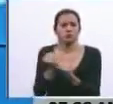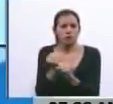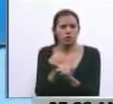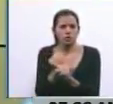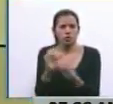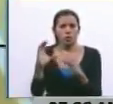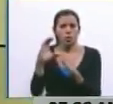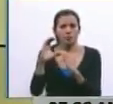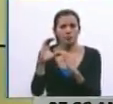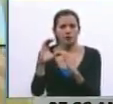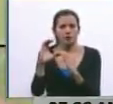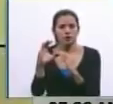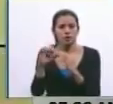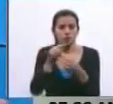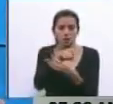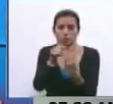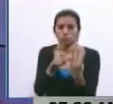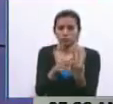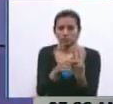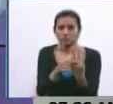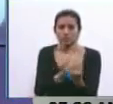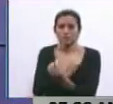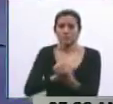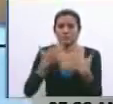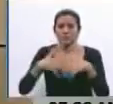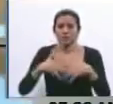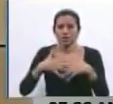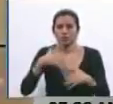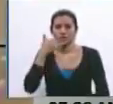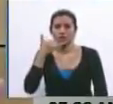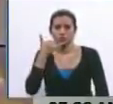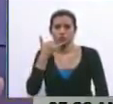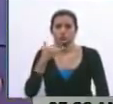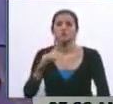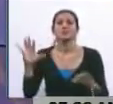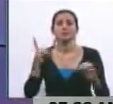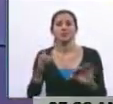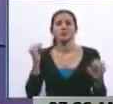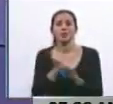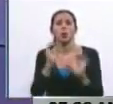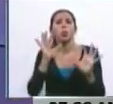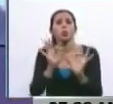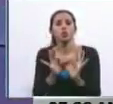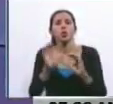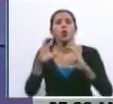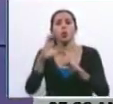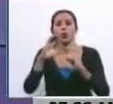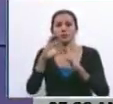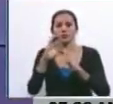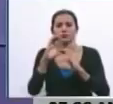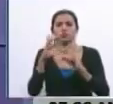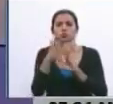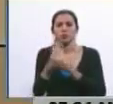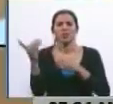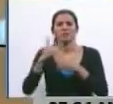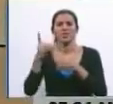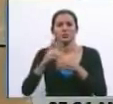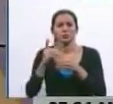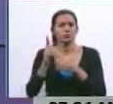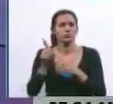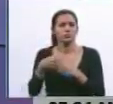demás empresas privadas del país de telecomunicaciones tienen que trabajar de la mano con Conatel con el servicio de los datos. ¿Se han actualizado el